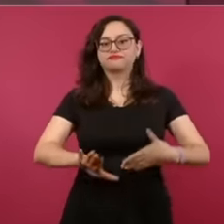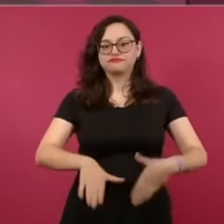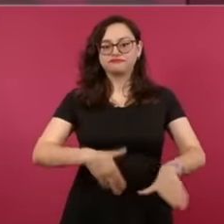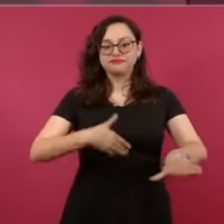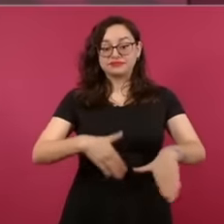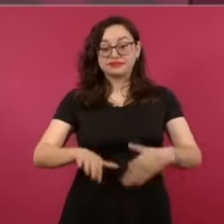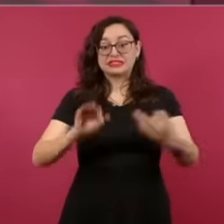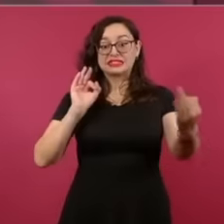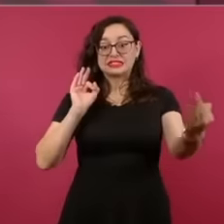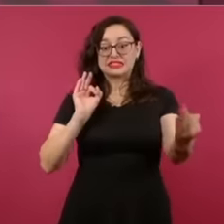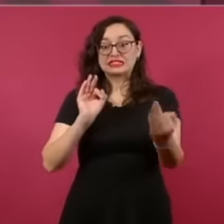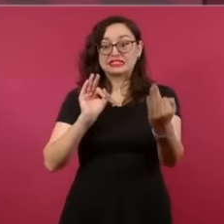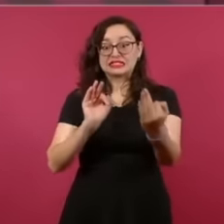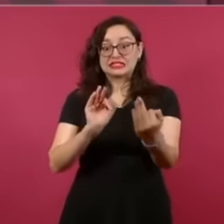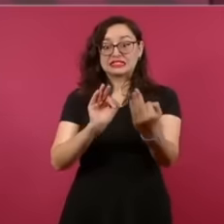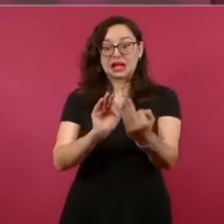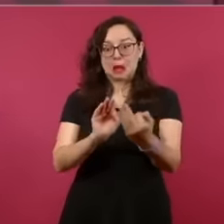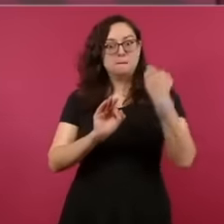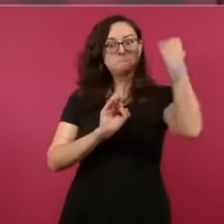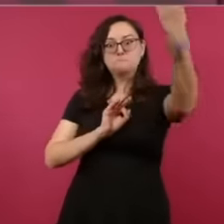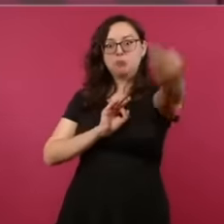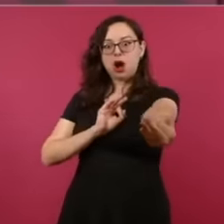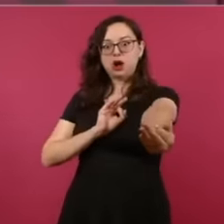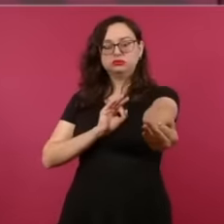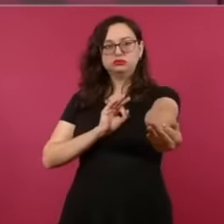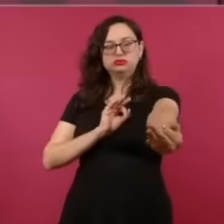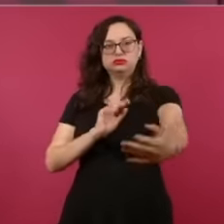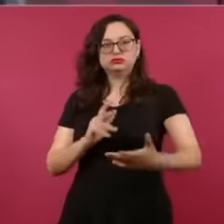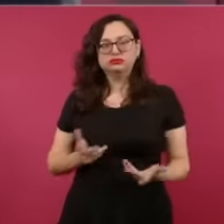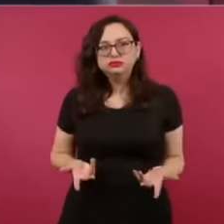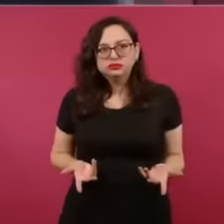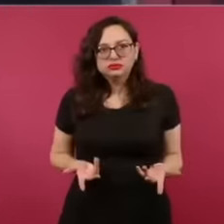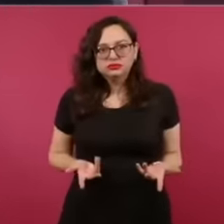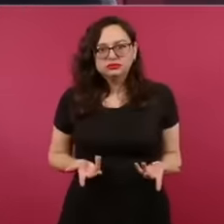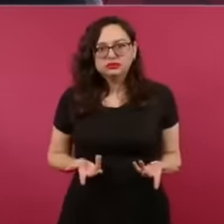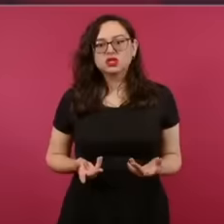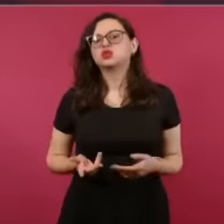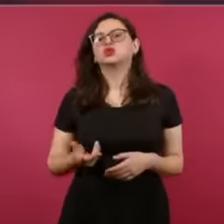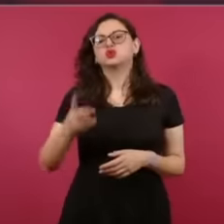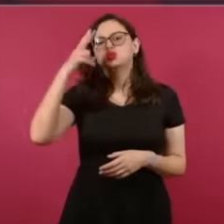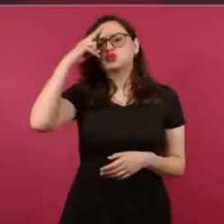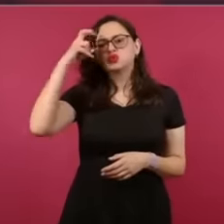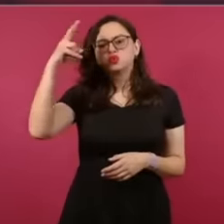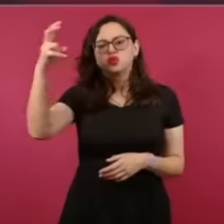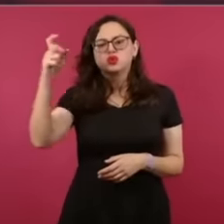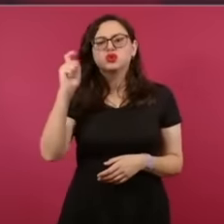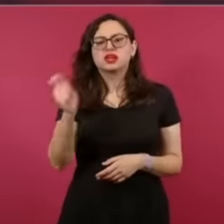y hay que seguir caminando. Entonces, ¿qué cosa es la utopía?